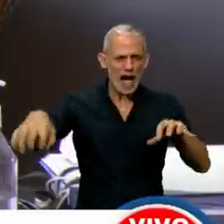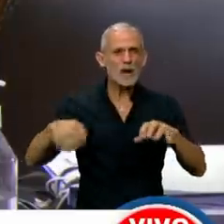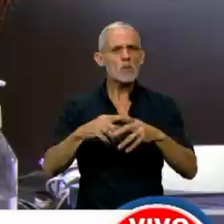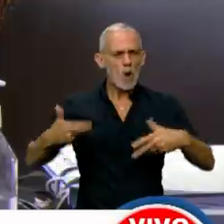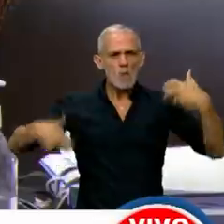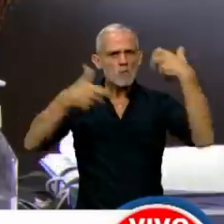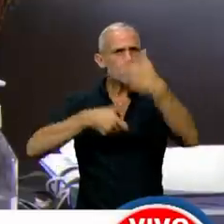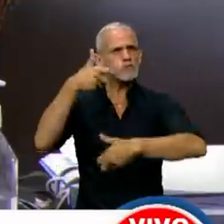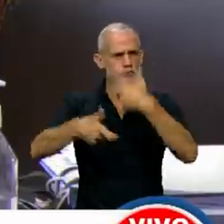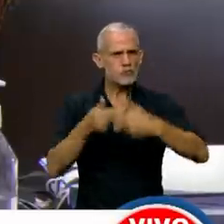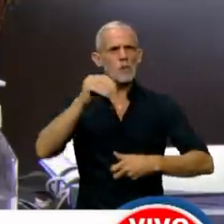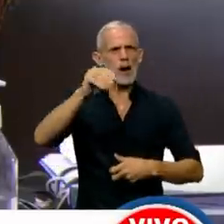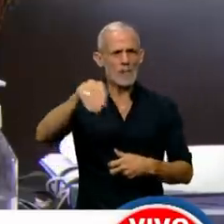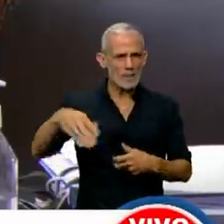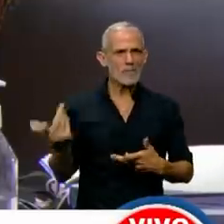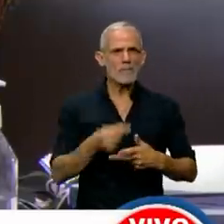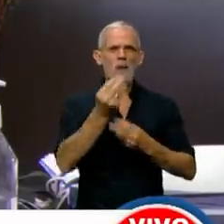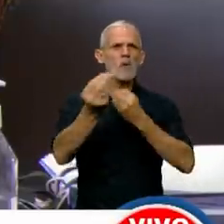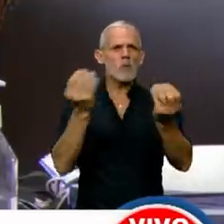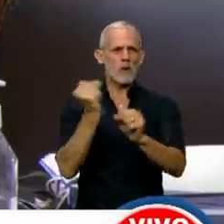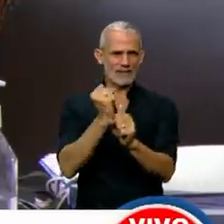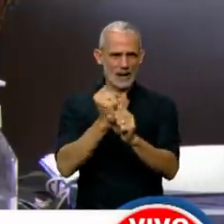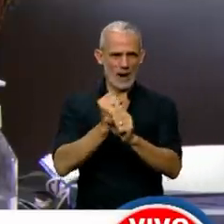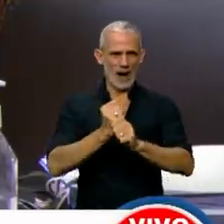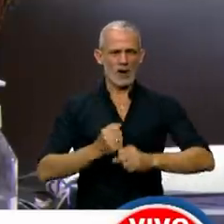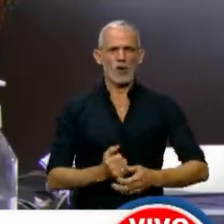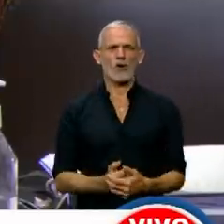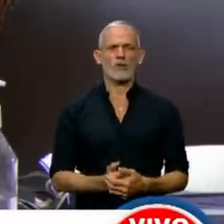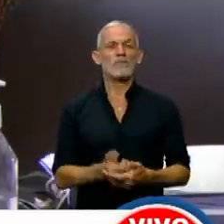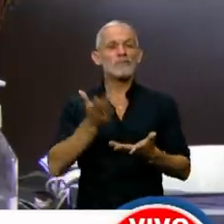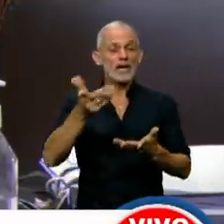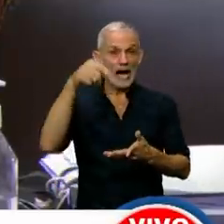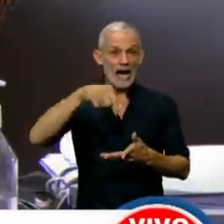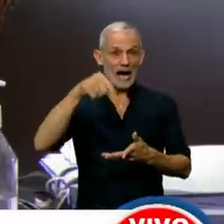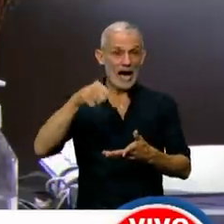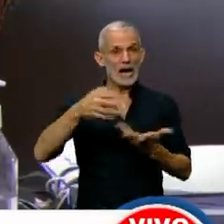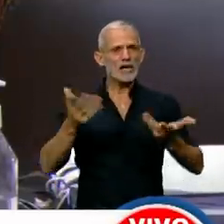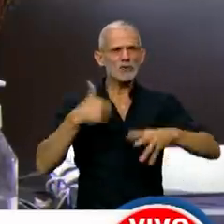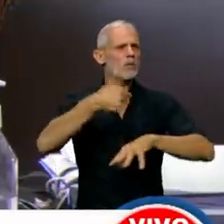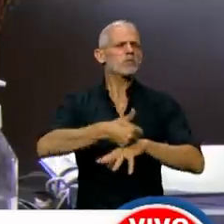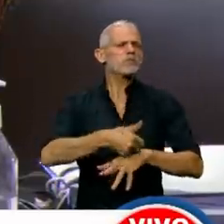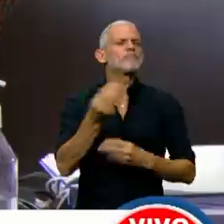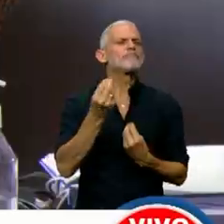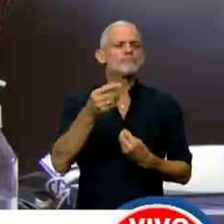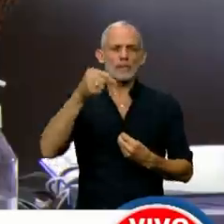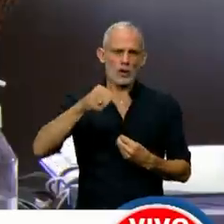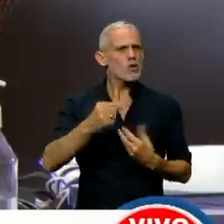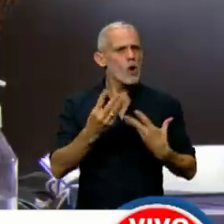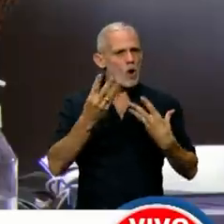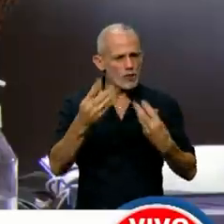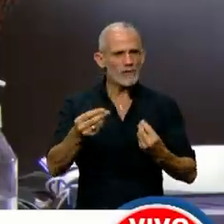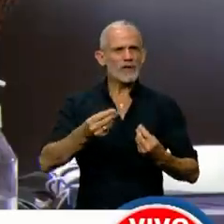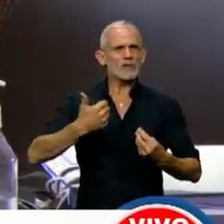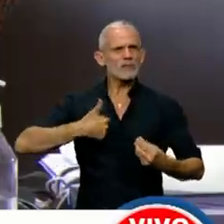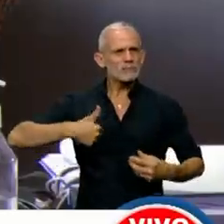inversiones y por ende más puestos de trabajo pero aquí vengo a hacer una fuerte defensa del